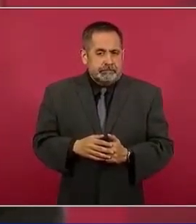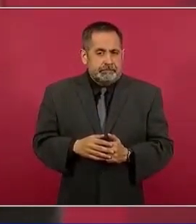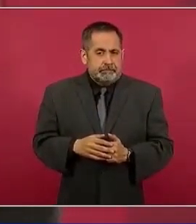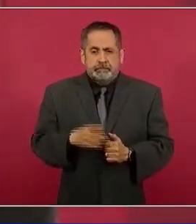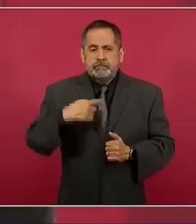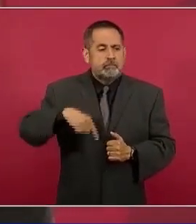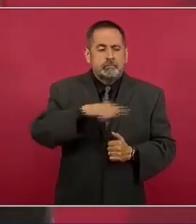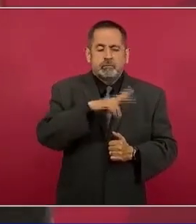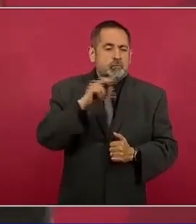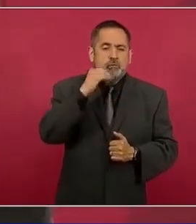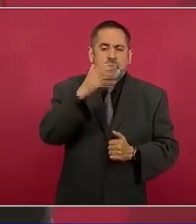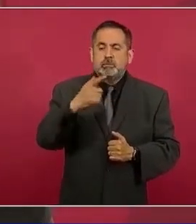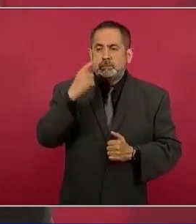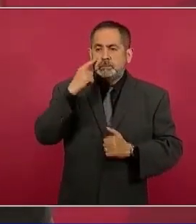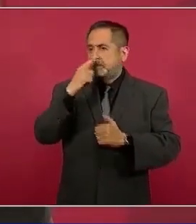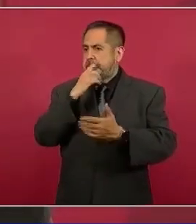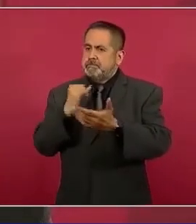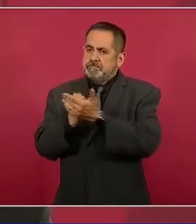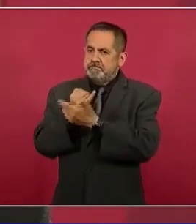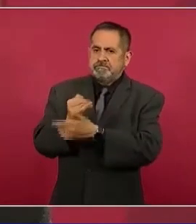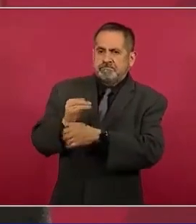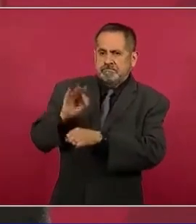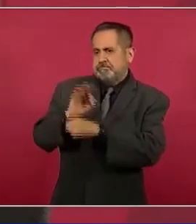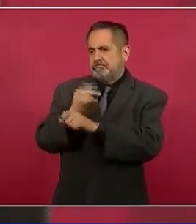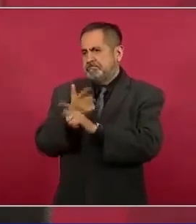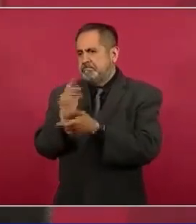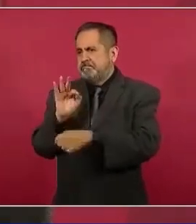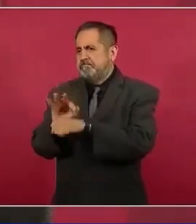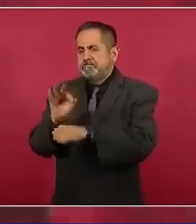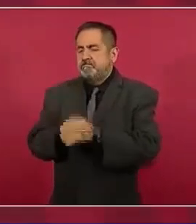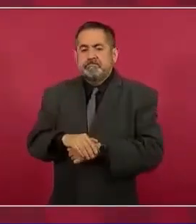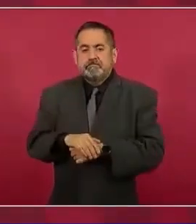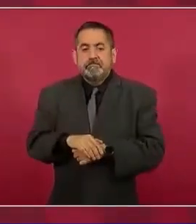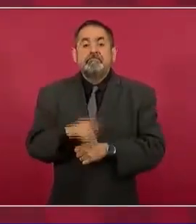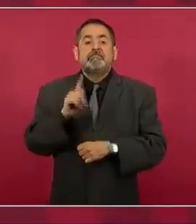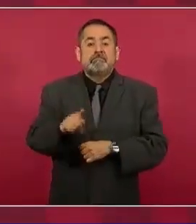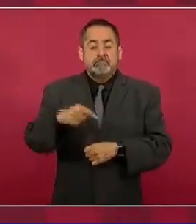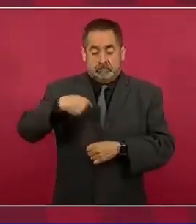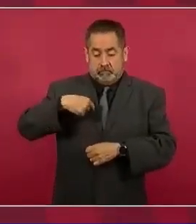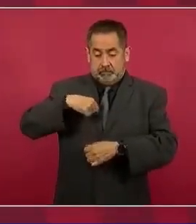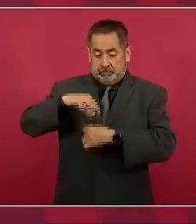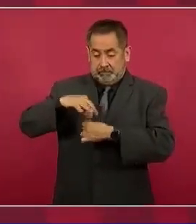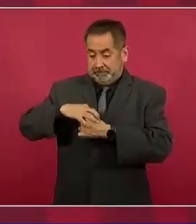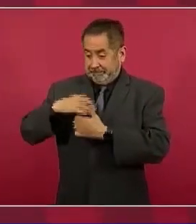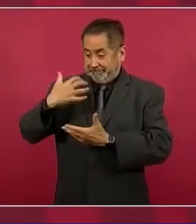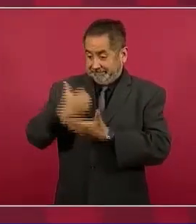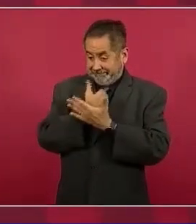establecer la democracia y nos roban la presidencia en el 2006.